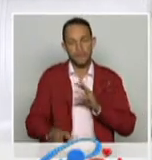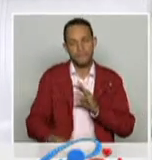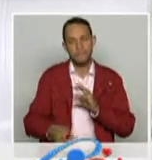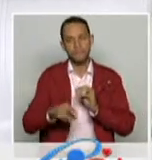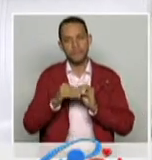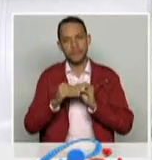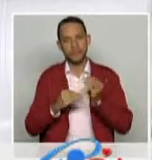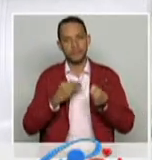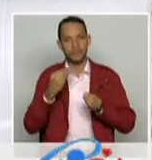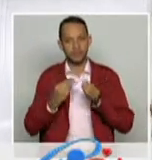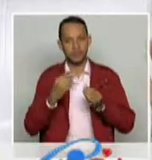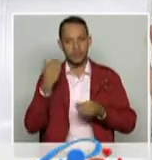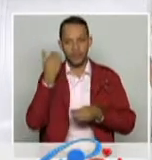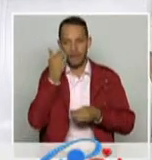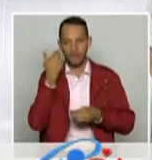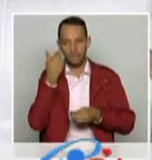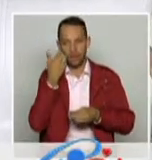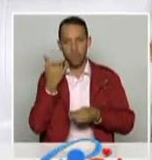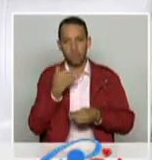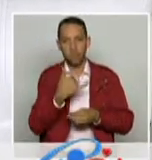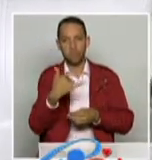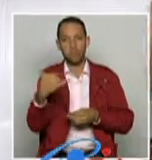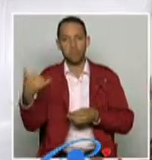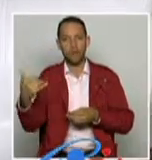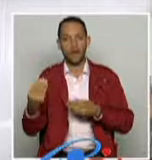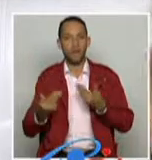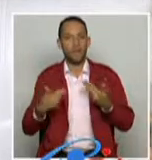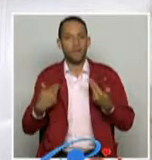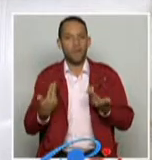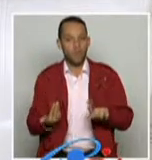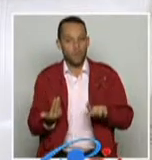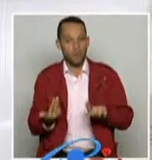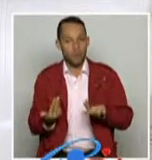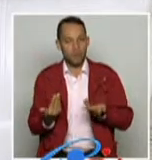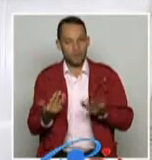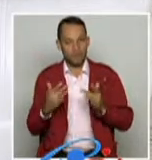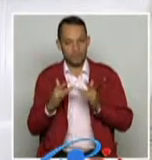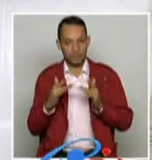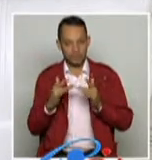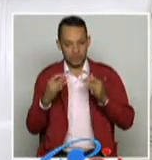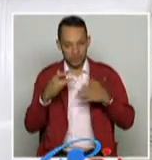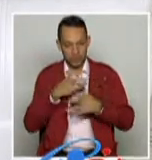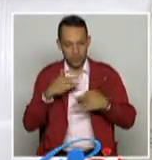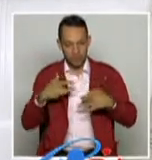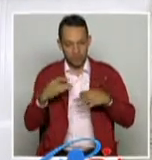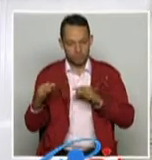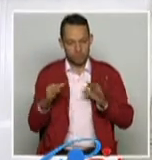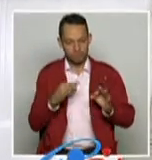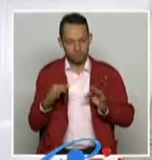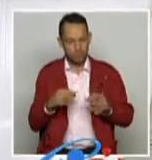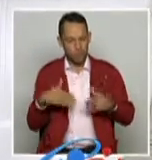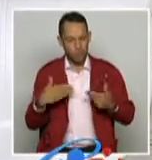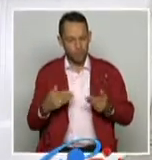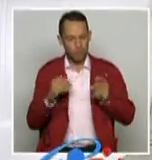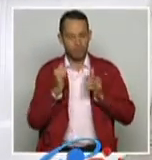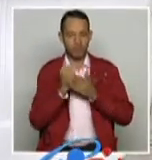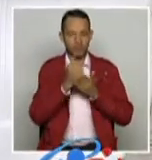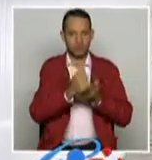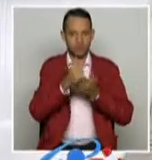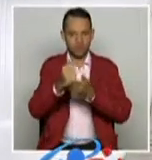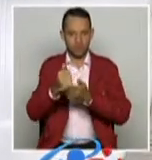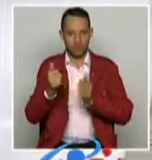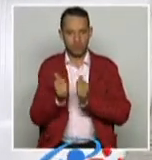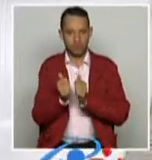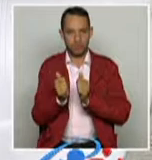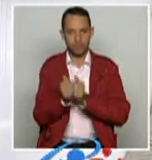realmente el proceso de la enfermedad depende de cómo estemos en el tema de la prevención. Y hoy yo quiero iniciar este programa con la